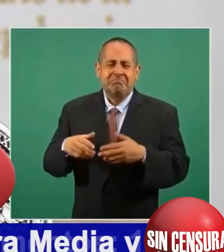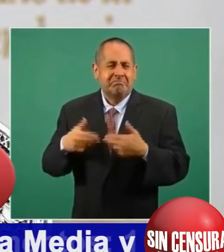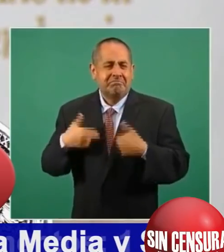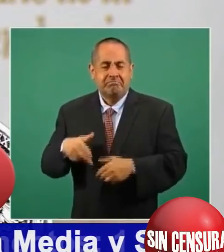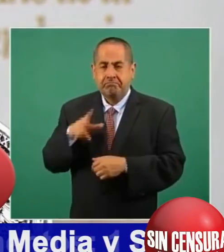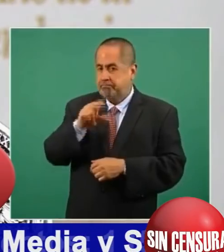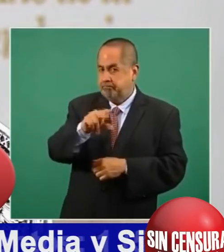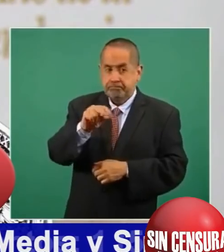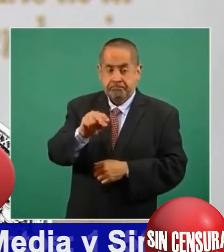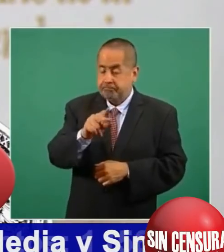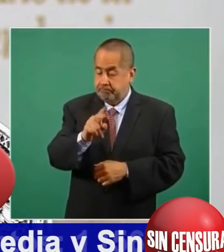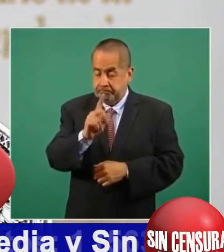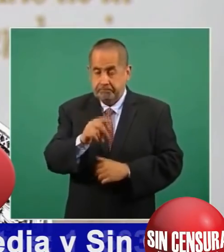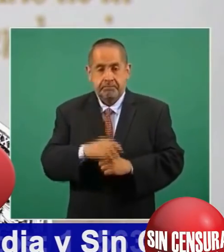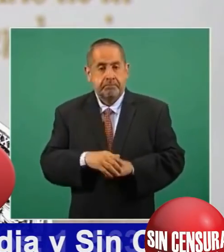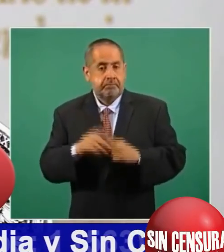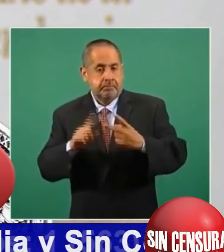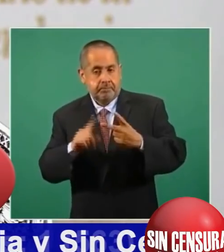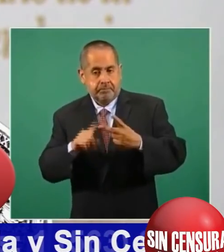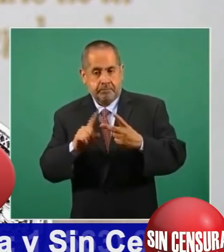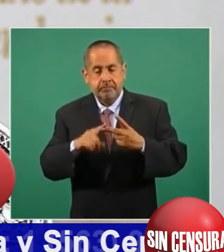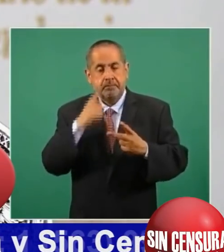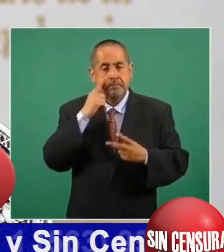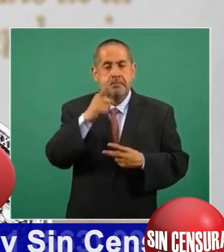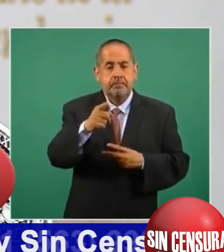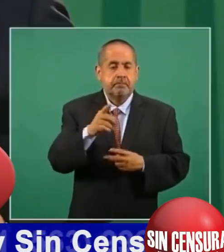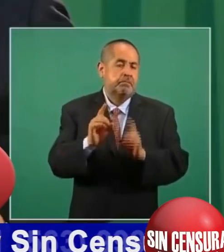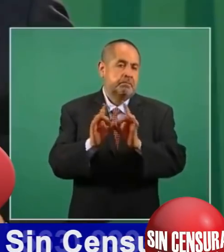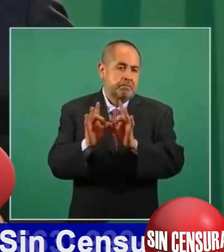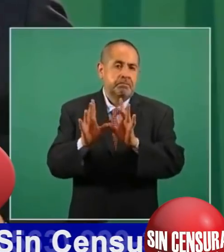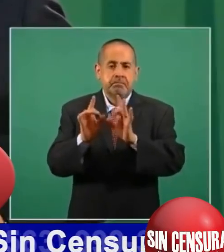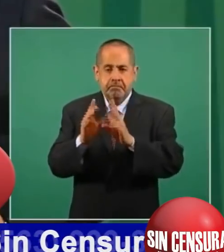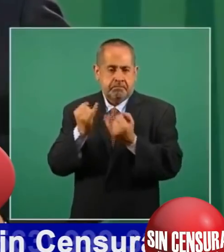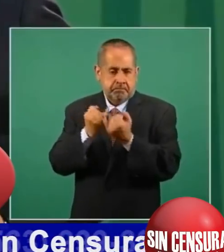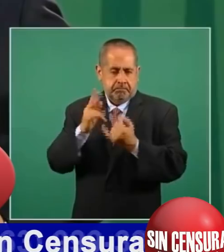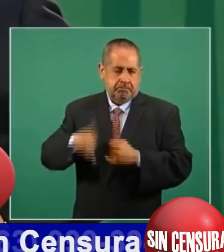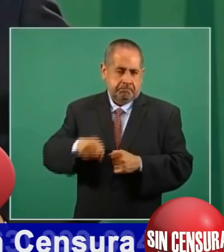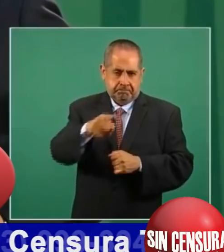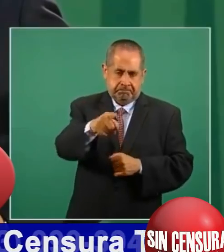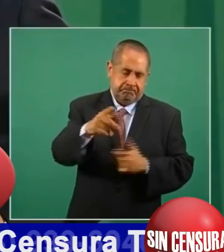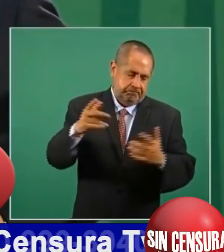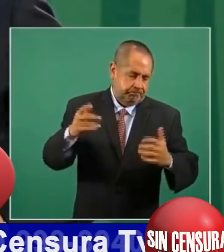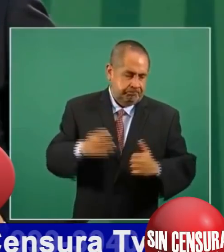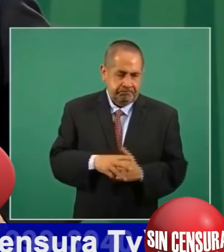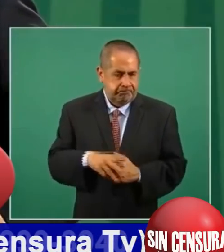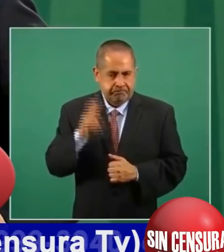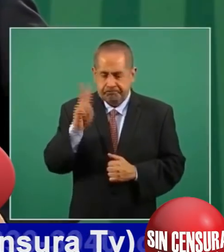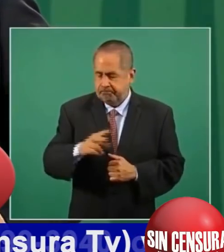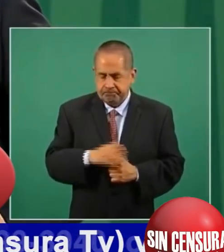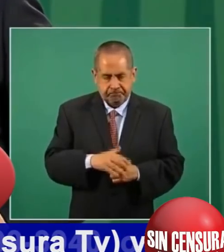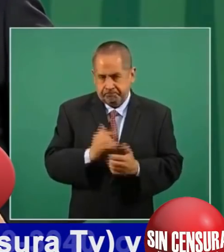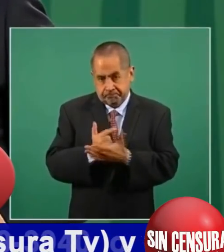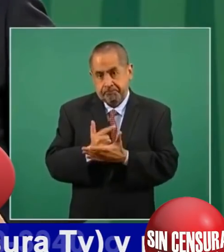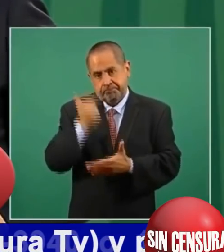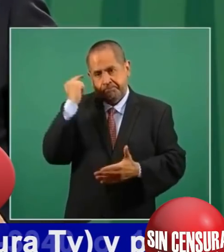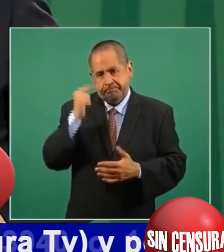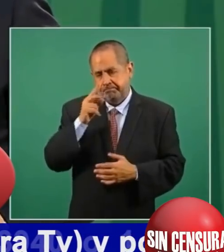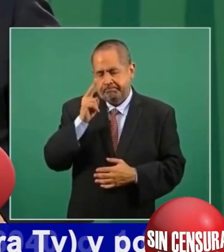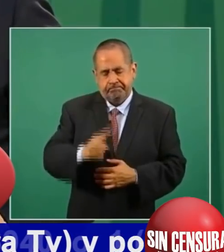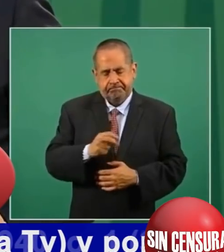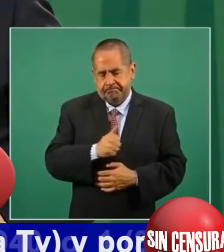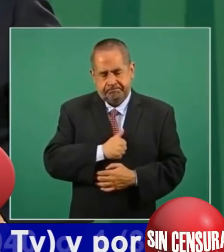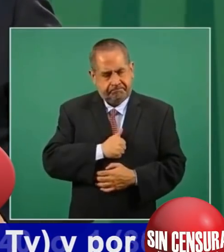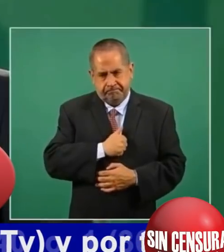segundo es que si se dan casos como este, tan graves,